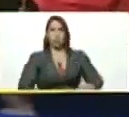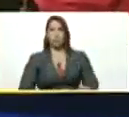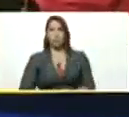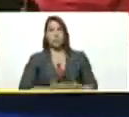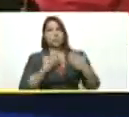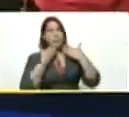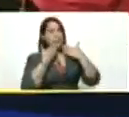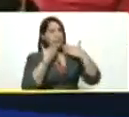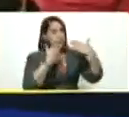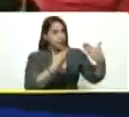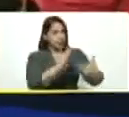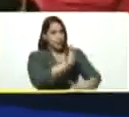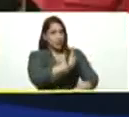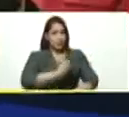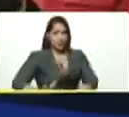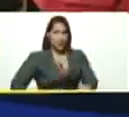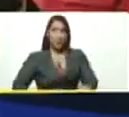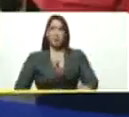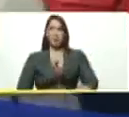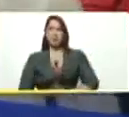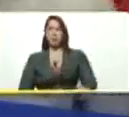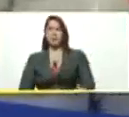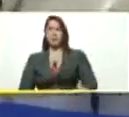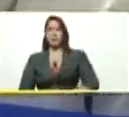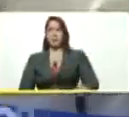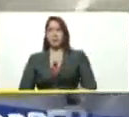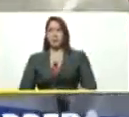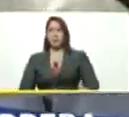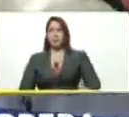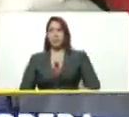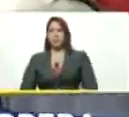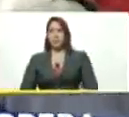Muchas gracias, querido compatriota presidente.